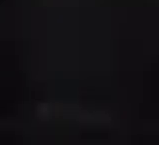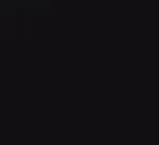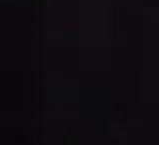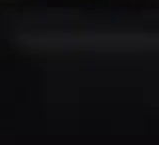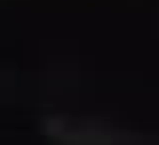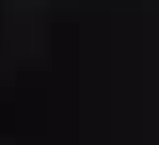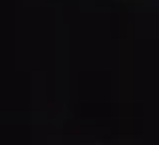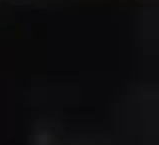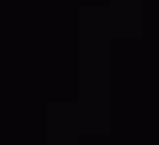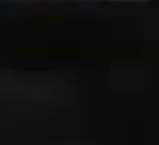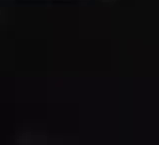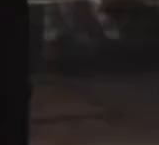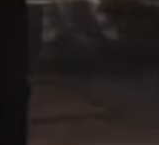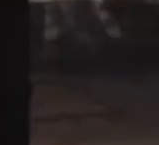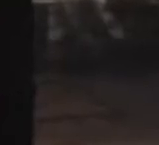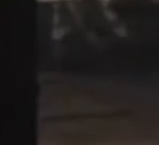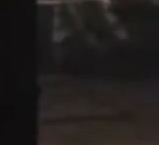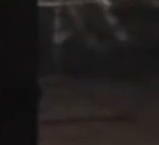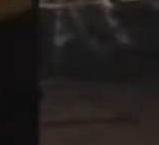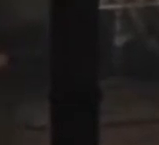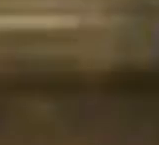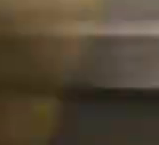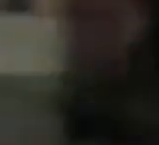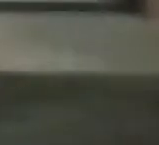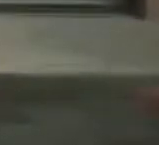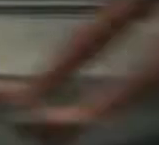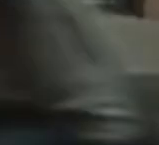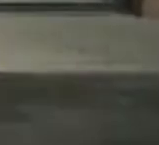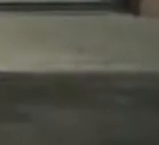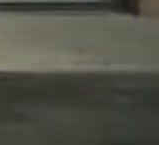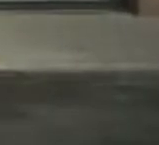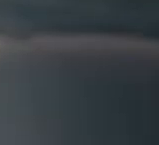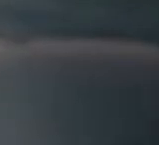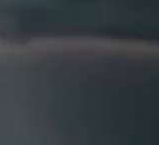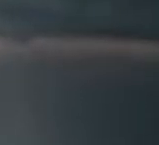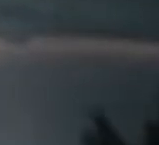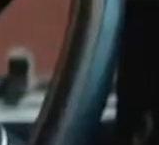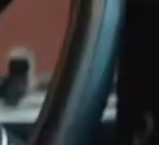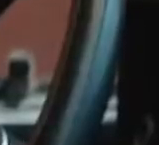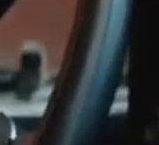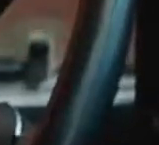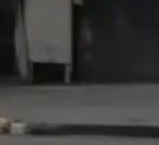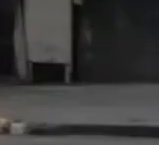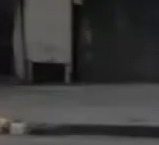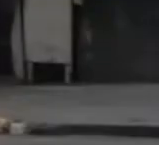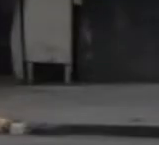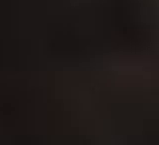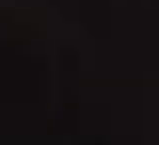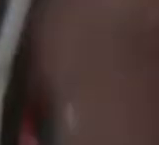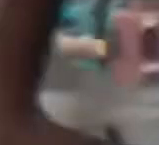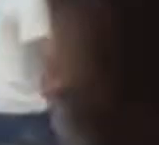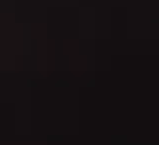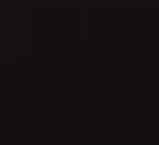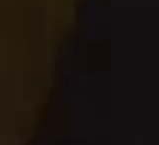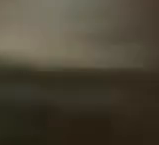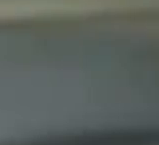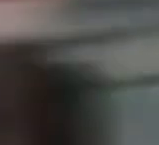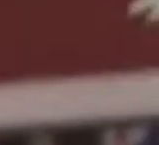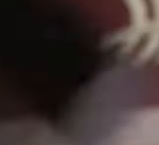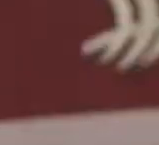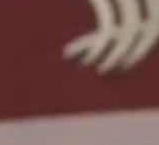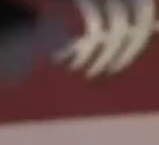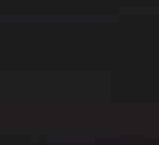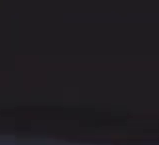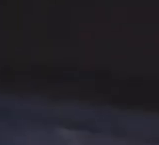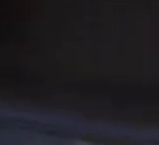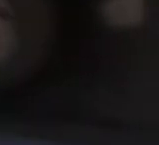director Daniel Hernández Delgadillo. Funeral, del director Fernando Guisa Vázquez. Y